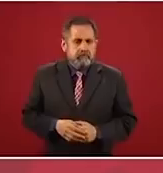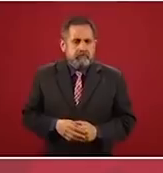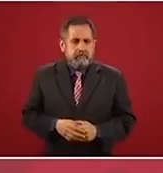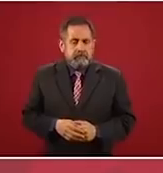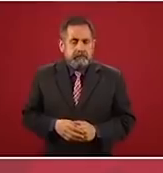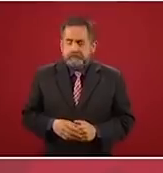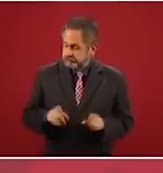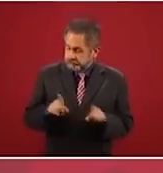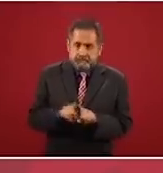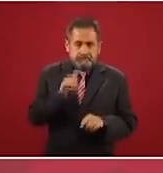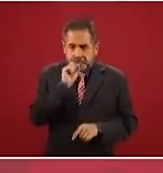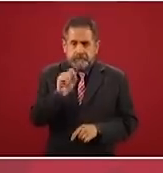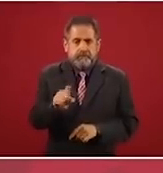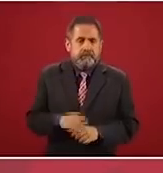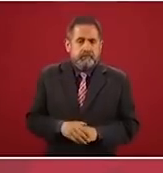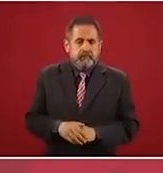lo mismo